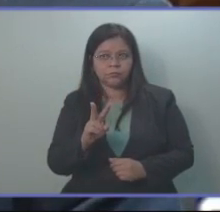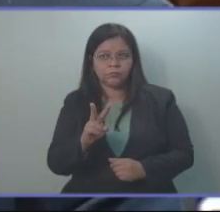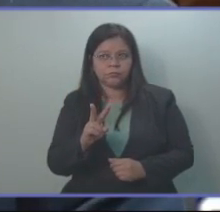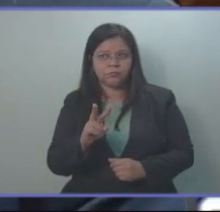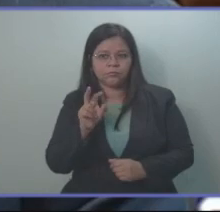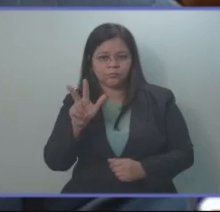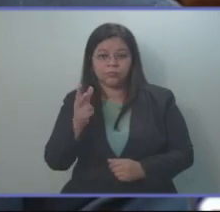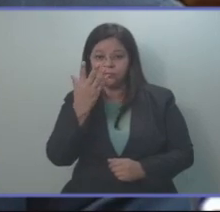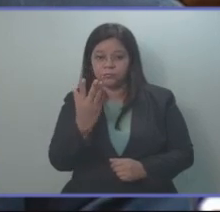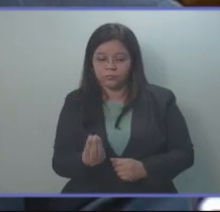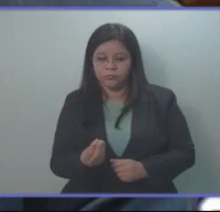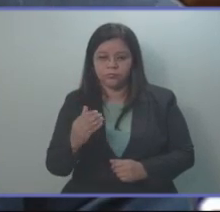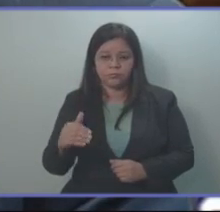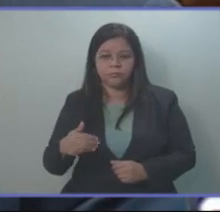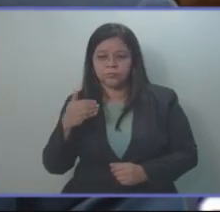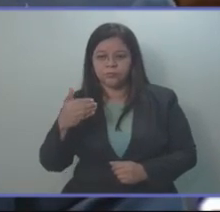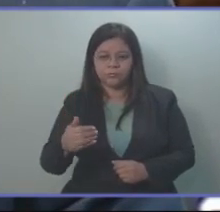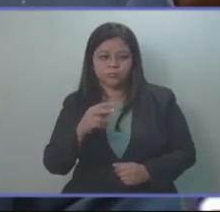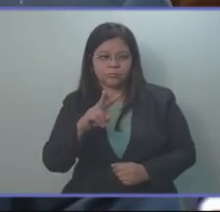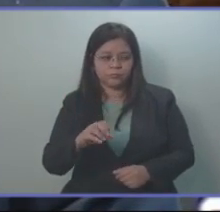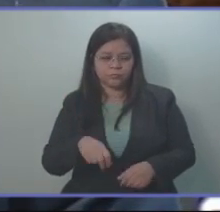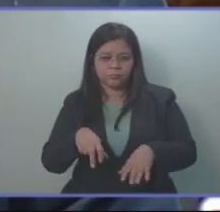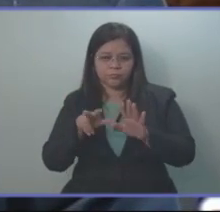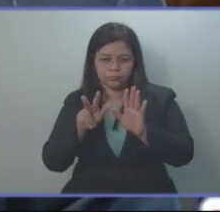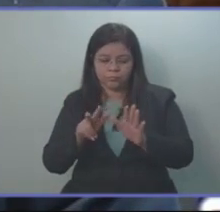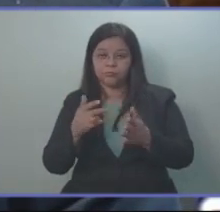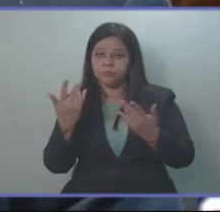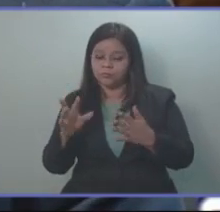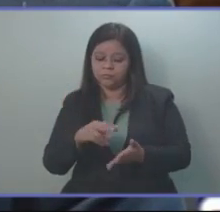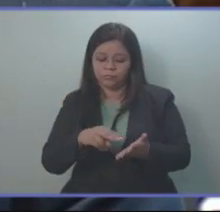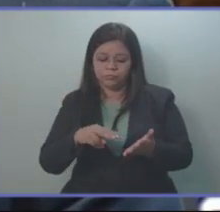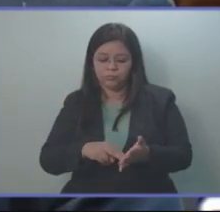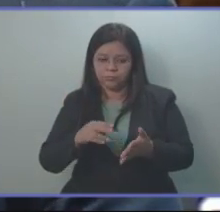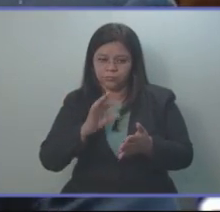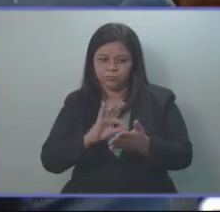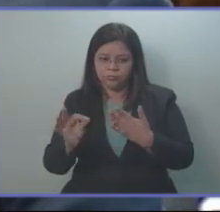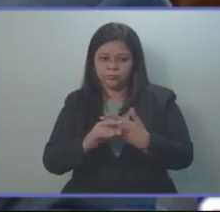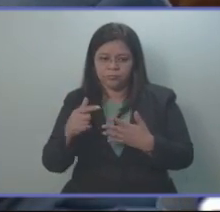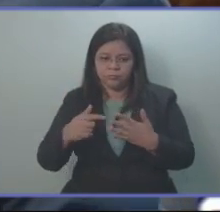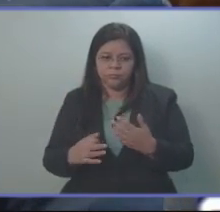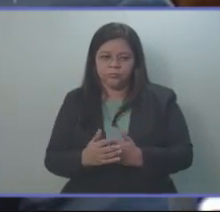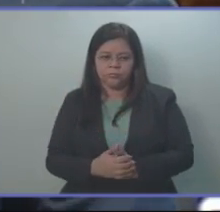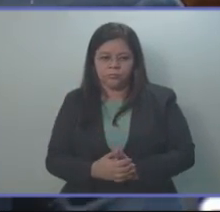23 días del año 2018. Así leído el dictamen, señor presidente.